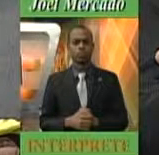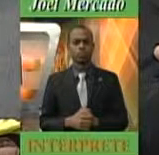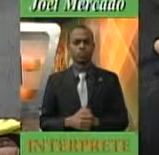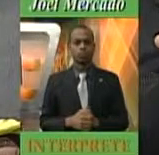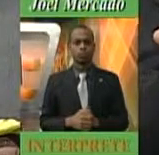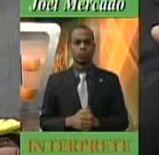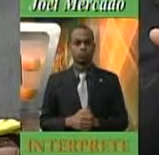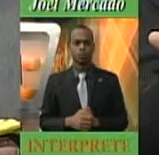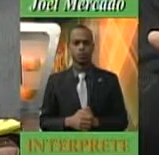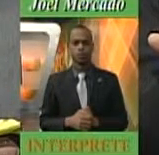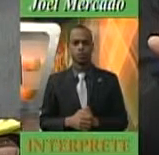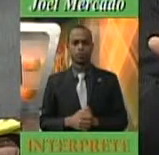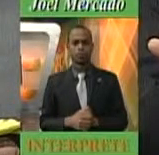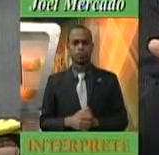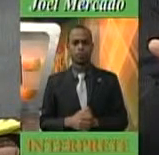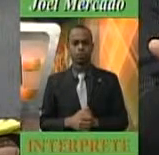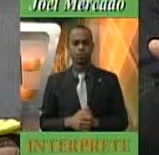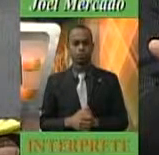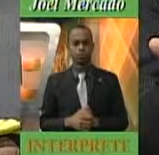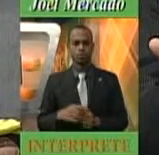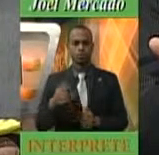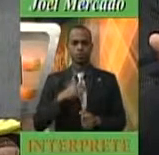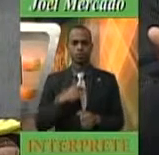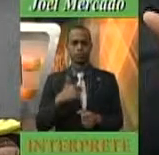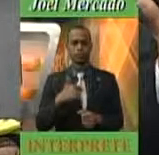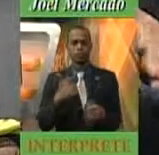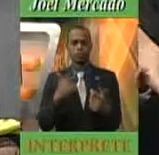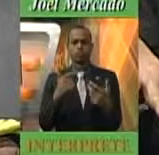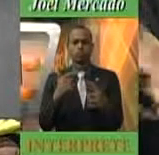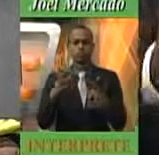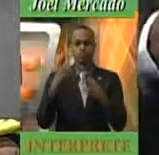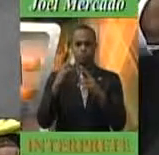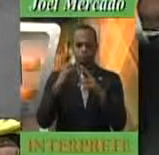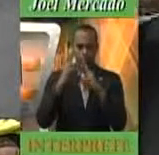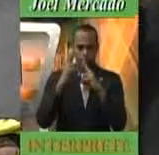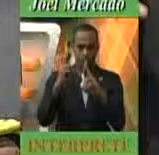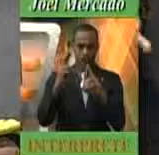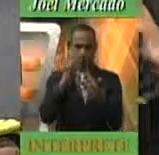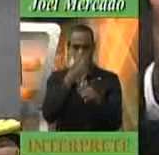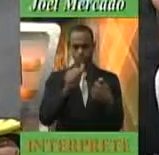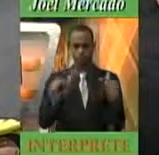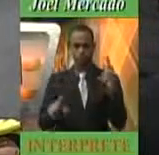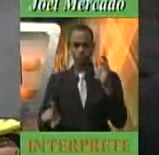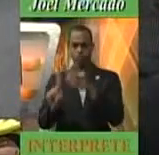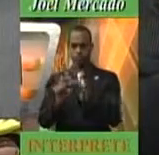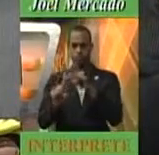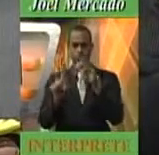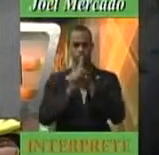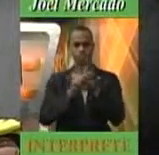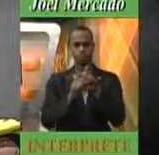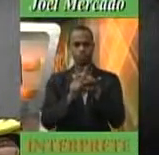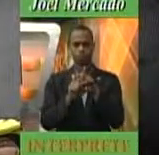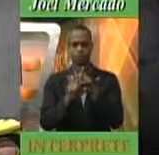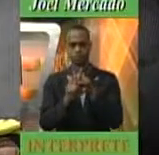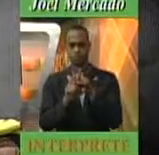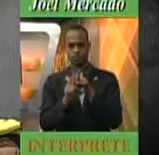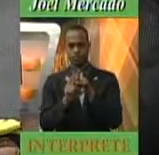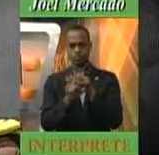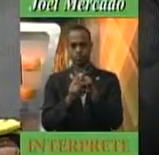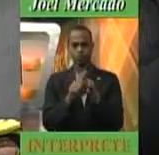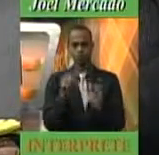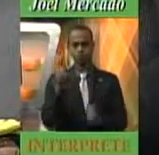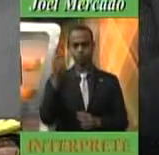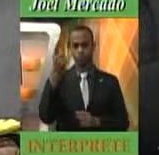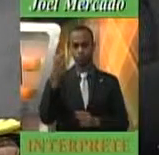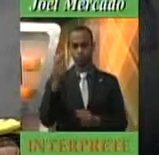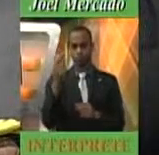sino prepararme para yo responder a cualquier eventualidad de la vida? O sea, mi condición de ser